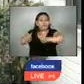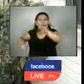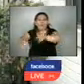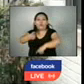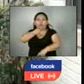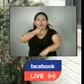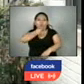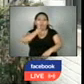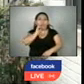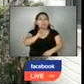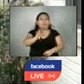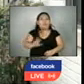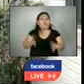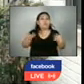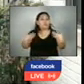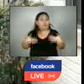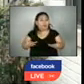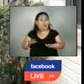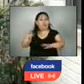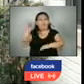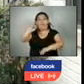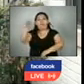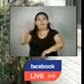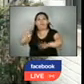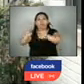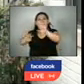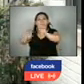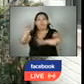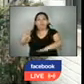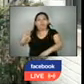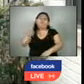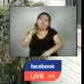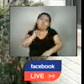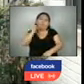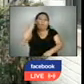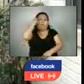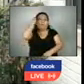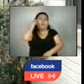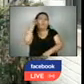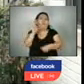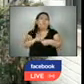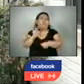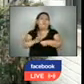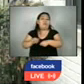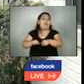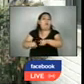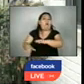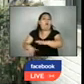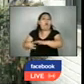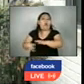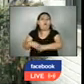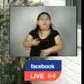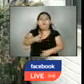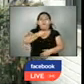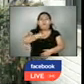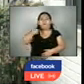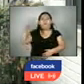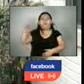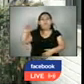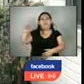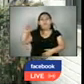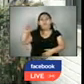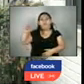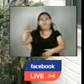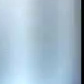AP asegura que el 70% de los republicanos sigue creyendo que hubo fraude en las urnas. Carolina Valladares, Voz de